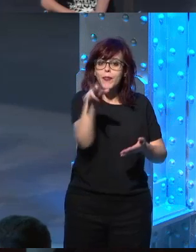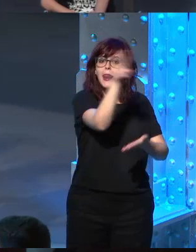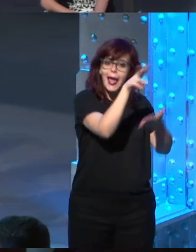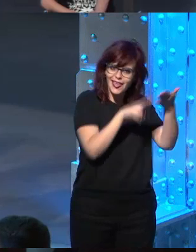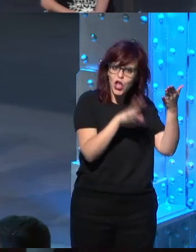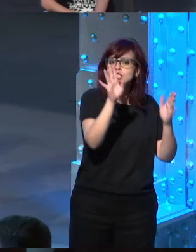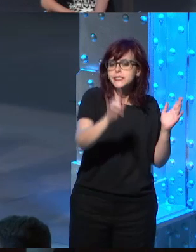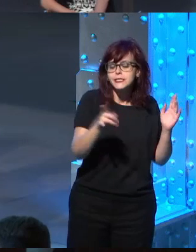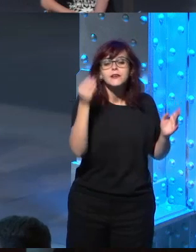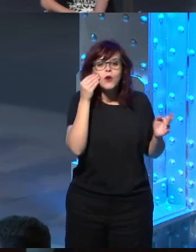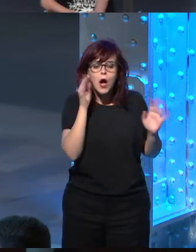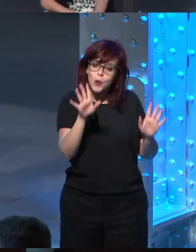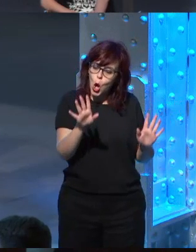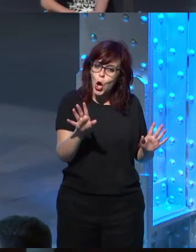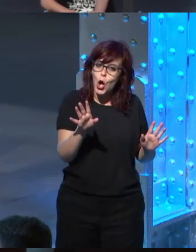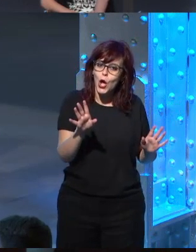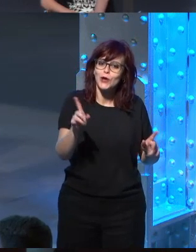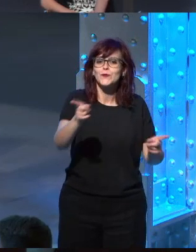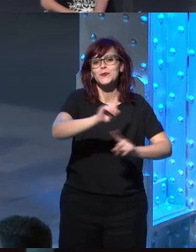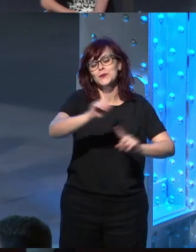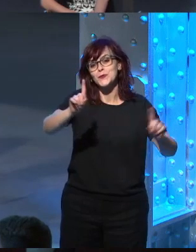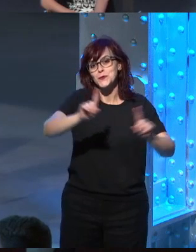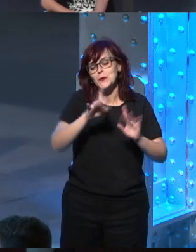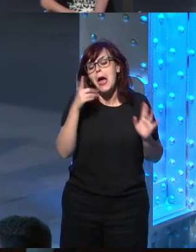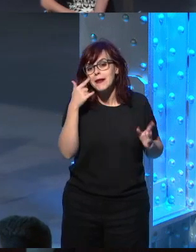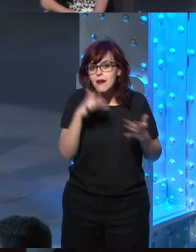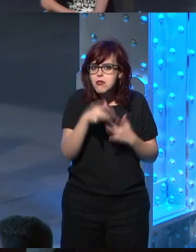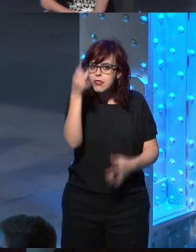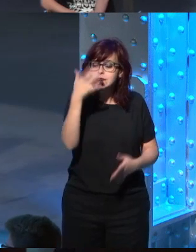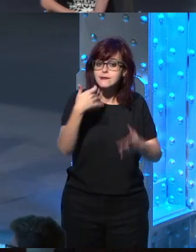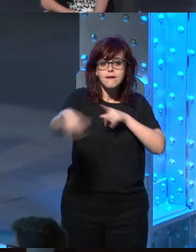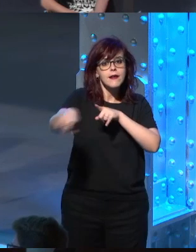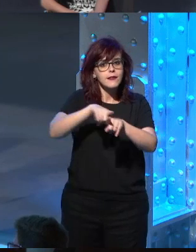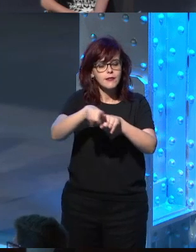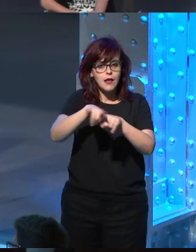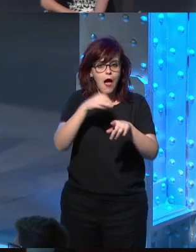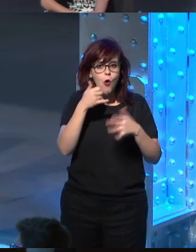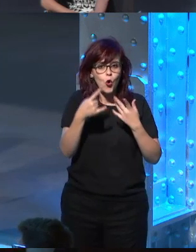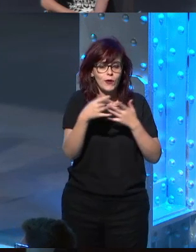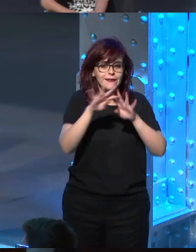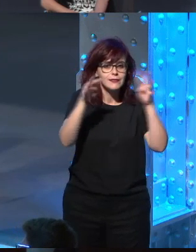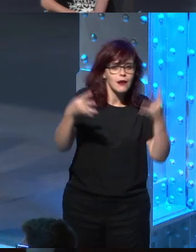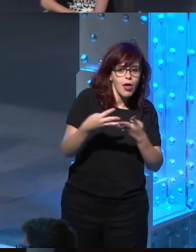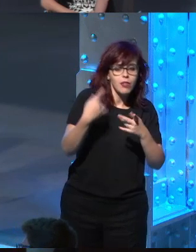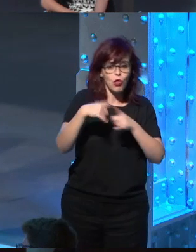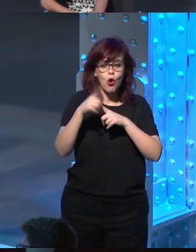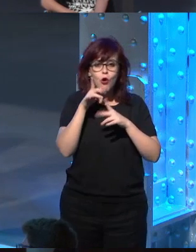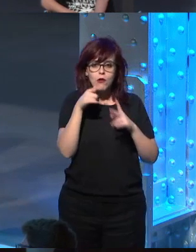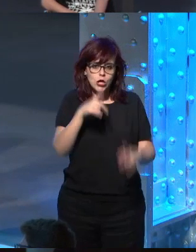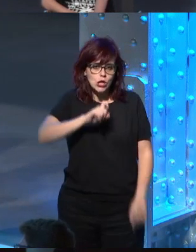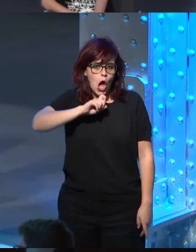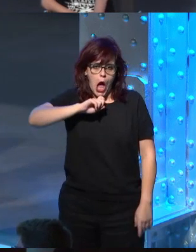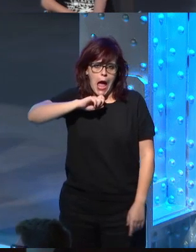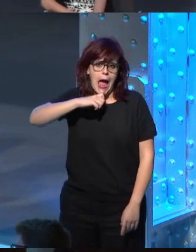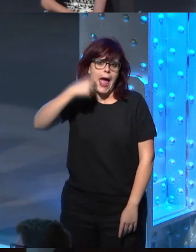leído a veces. A veces pasa, pero esa es la idea. Es decir, cuando se critica la apertura que sea Internet y sobre todo lo de los haters, nosotros lo